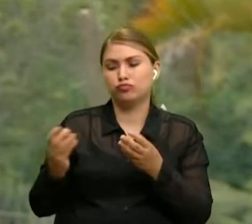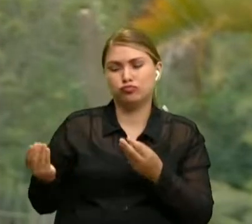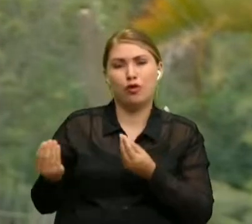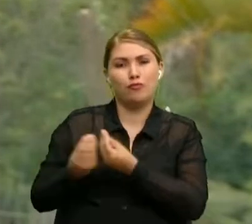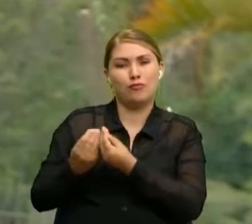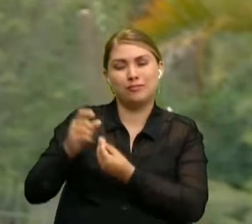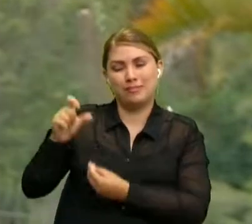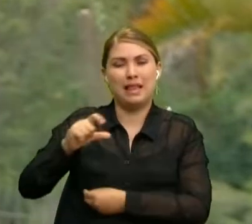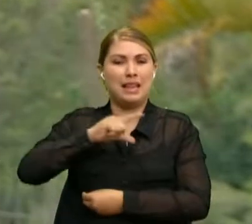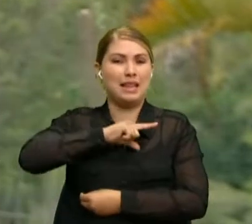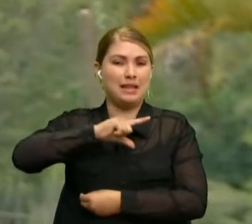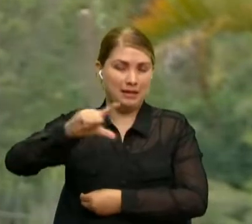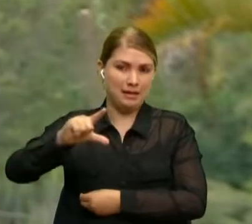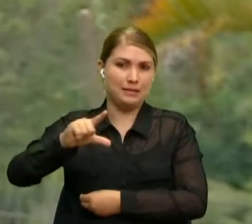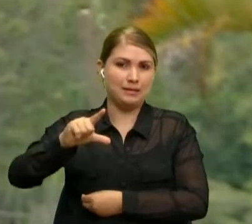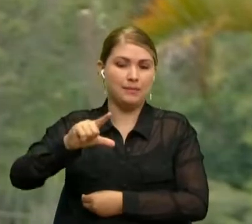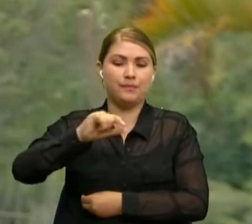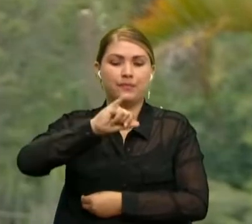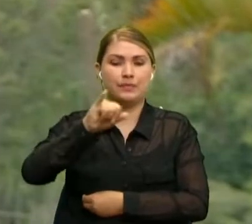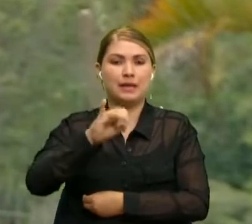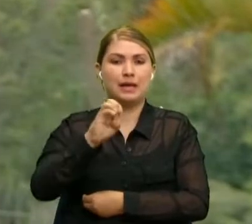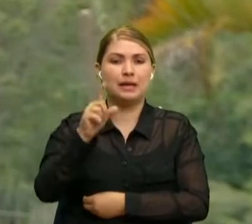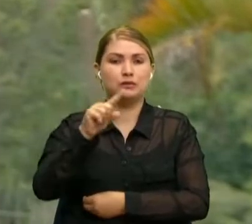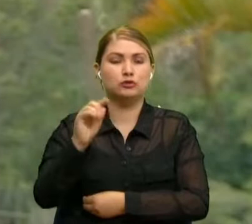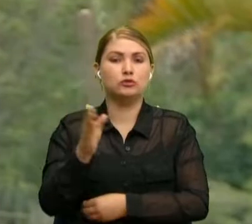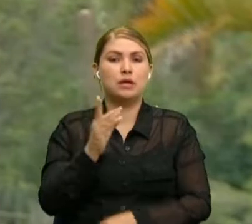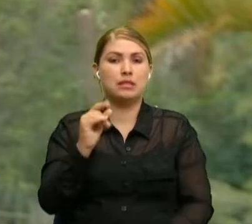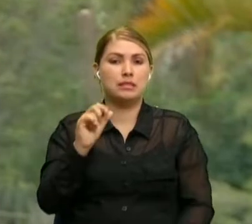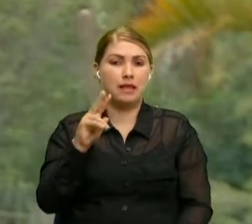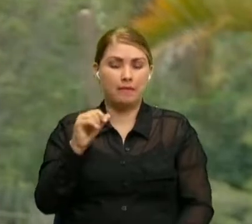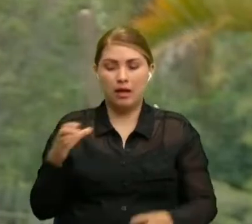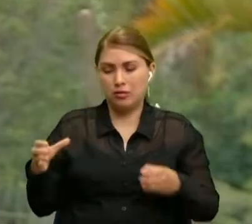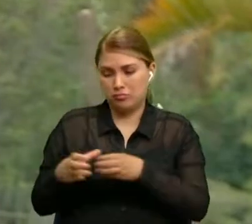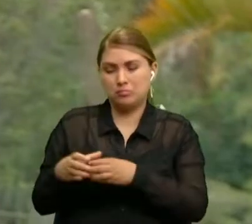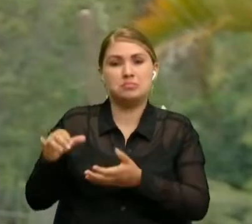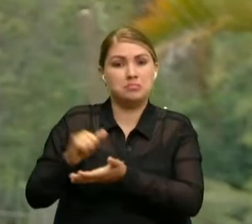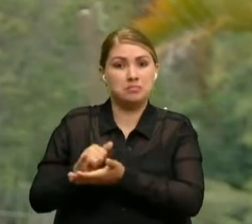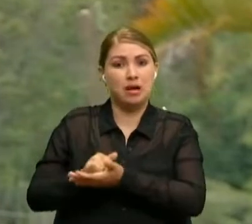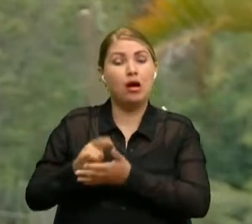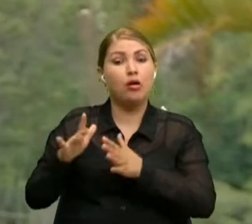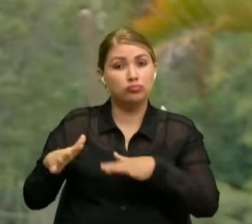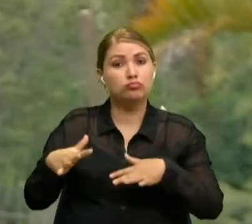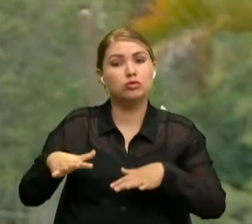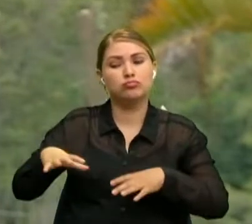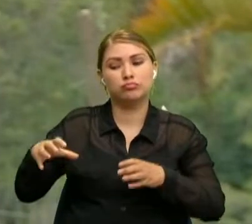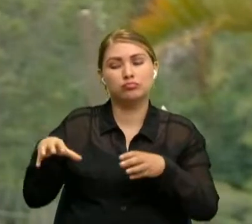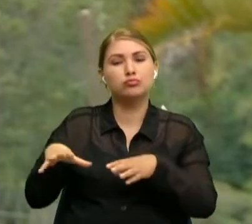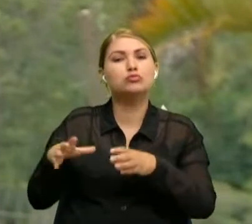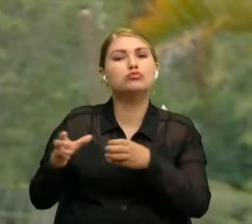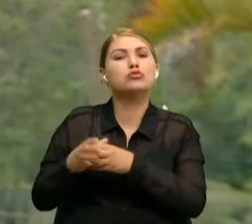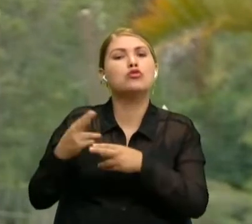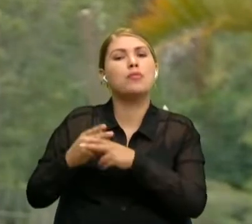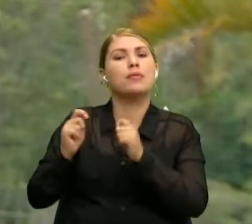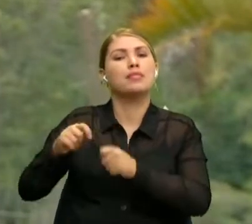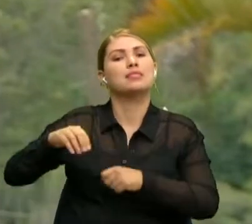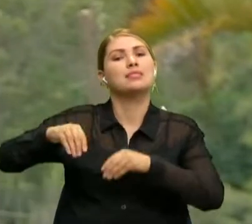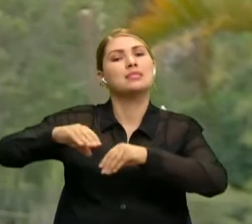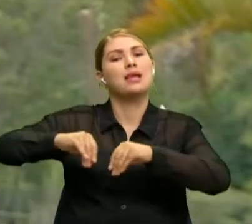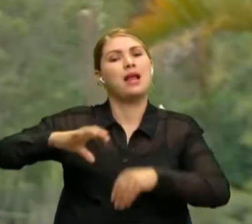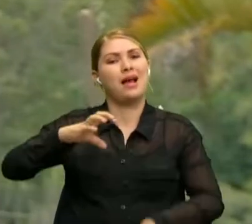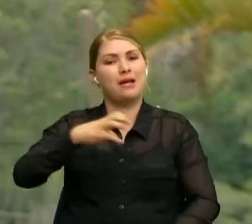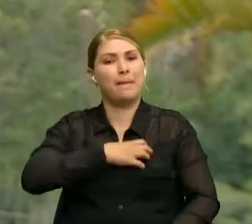compañerismo de su líder, que es Jesús David Peña, de su mismo equipo, el Tierra de Campeones. Acá está el